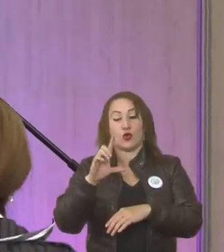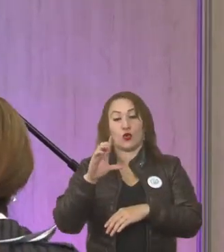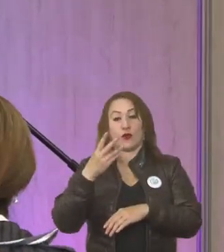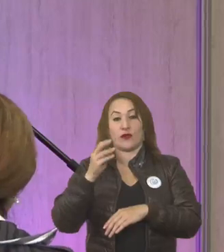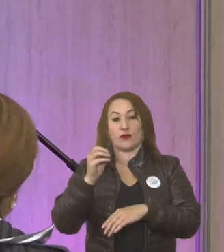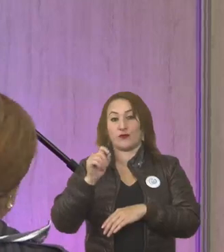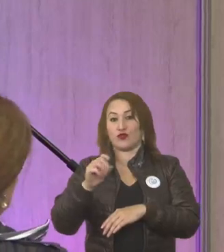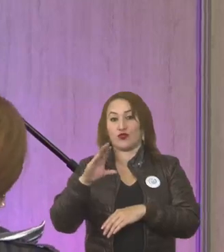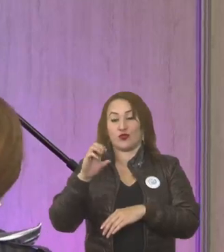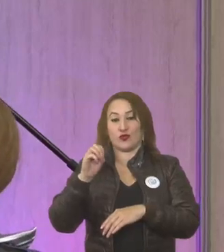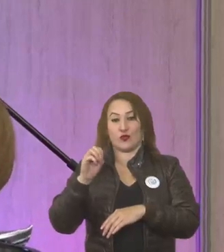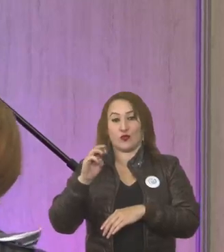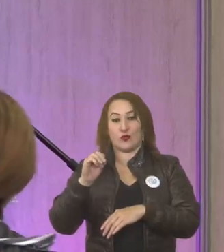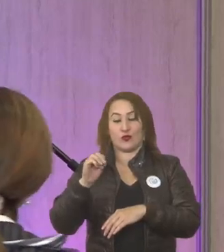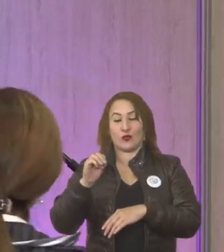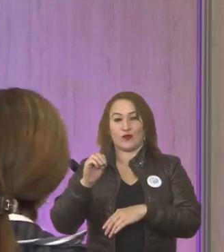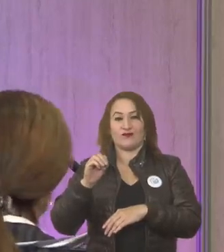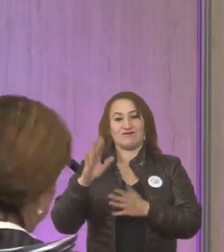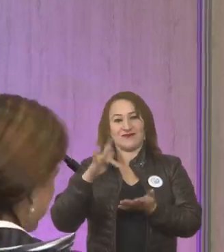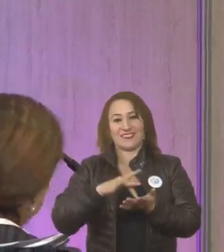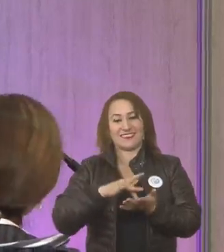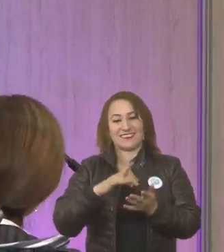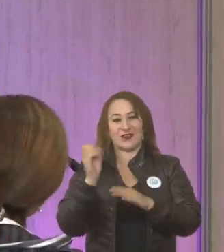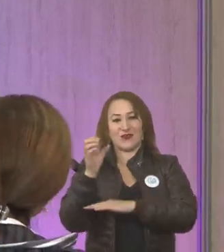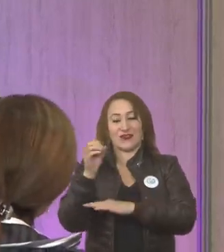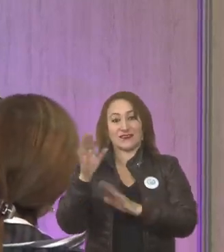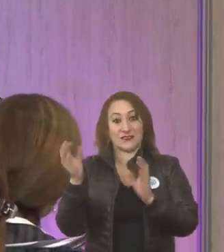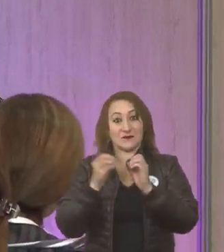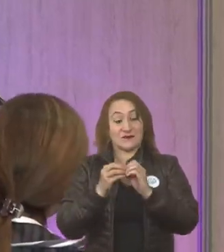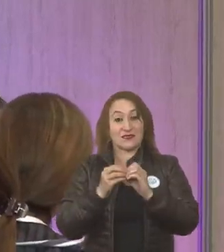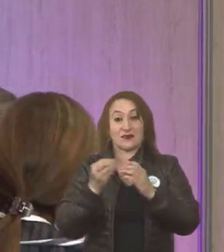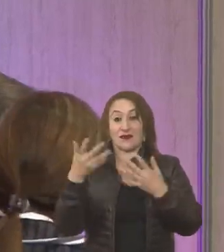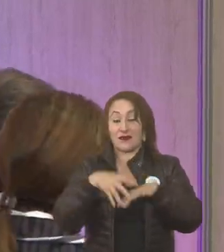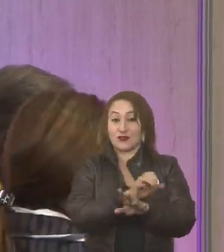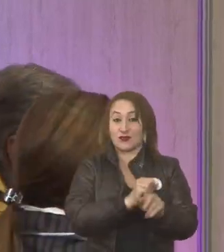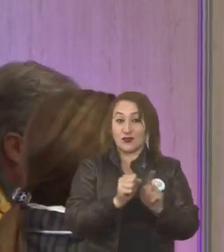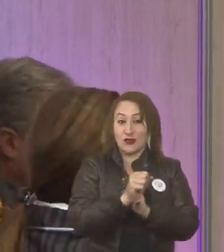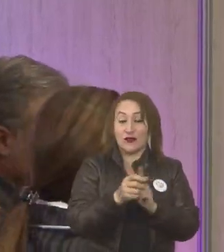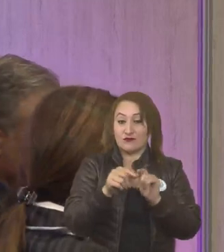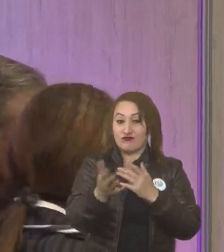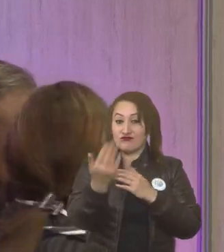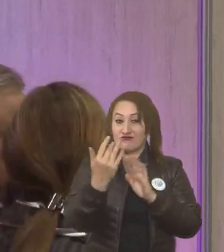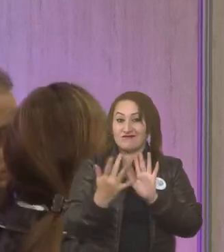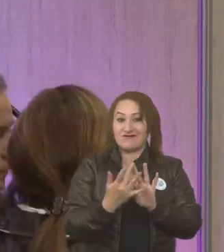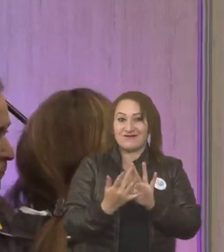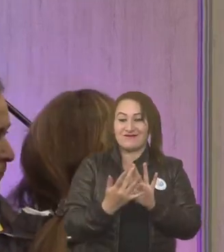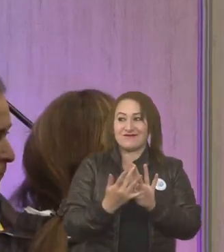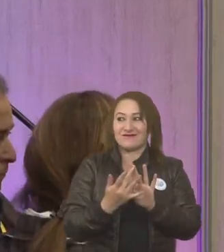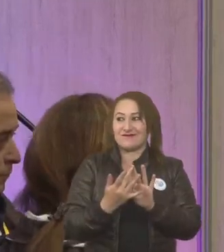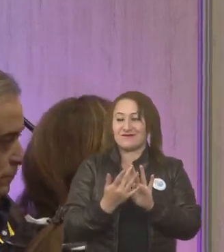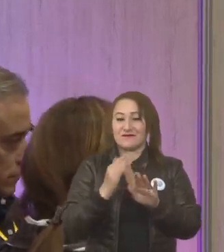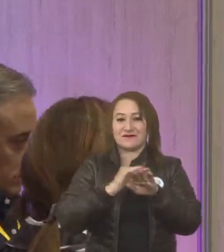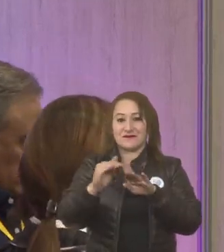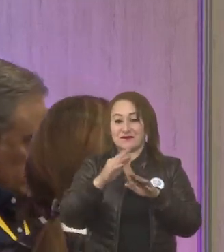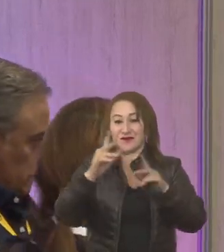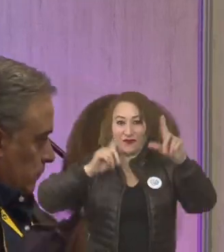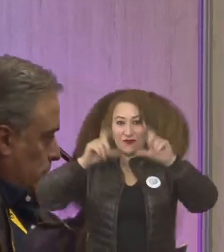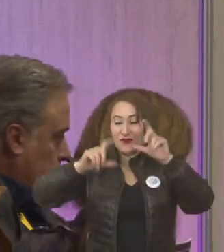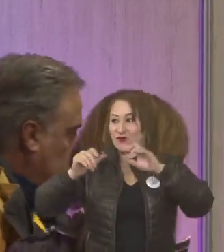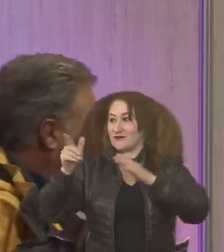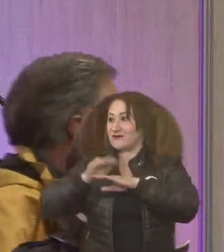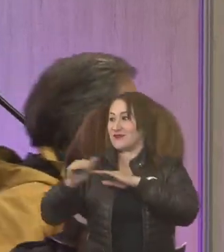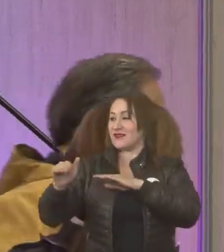www.col40.co y asistan a más conferencias. Síganos en nuestras redes sociales, encuéntranos como Colombia 4.0. Los invitamos a tomarse fotos